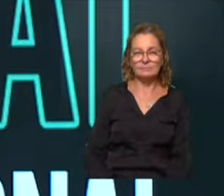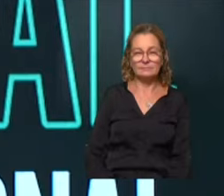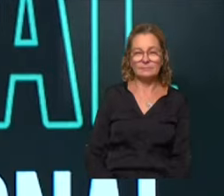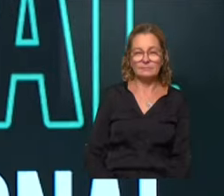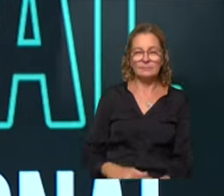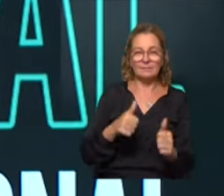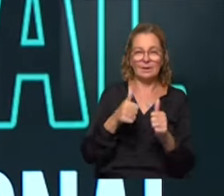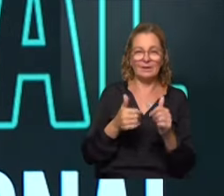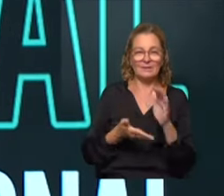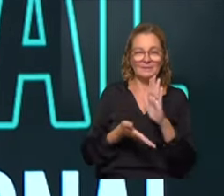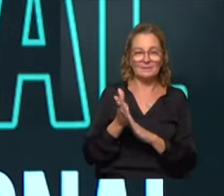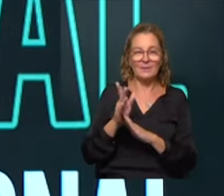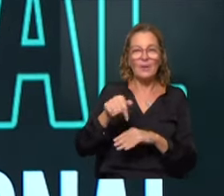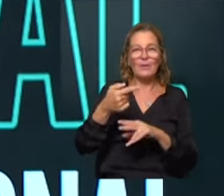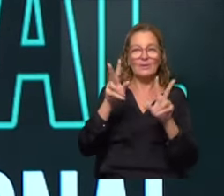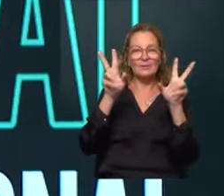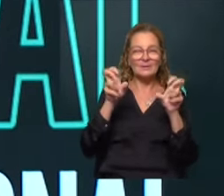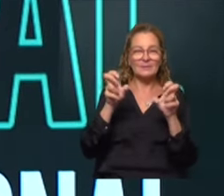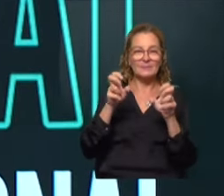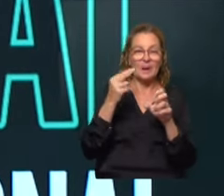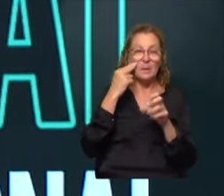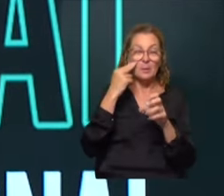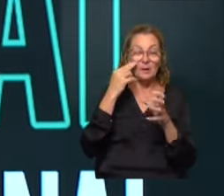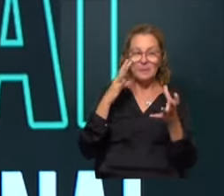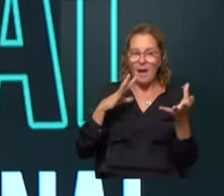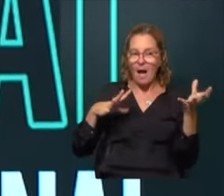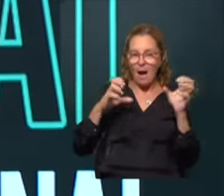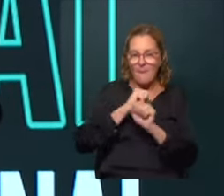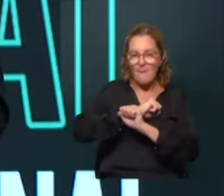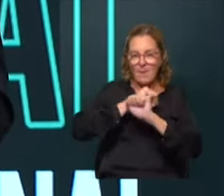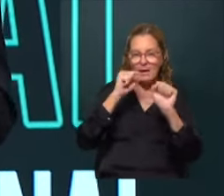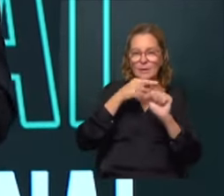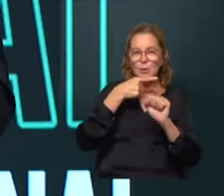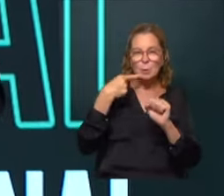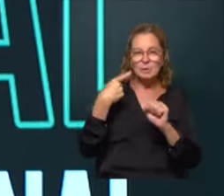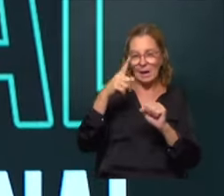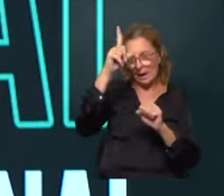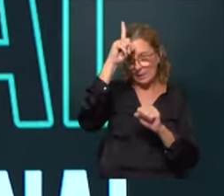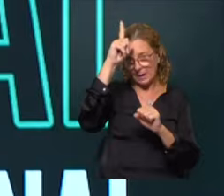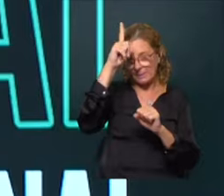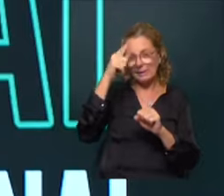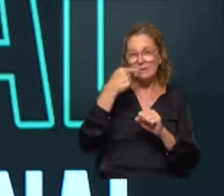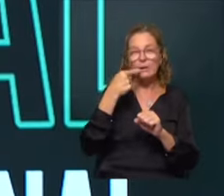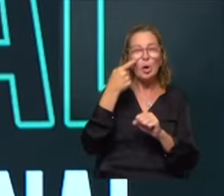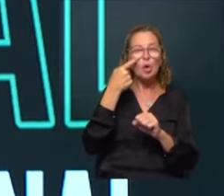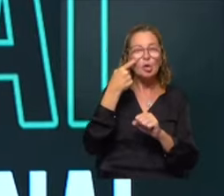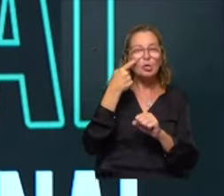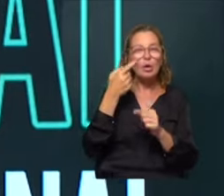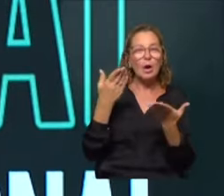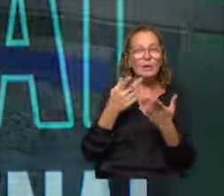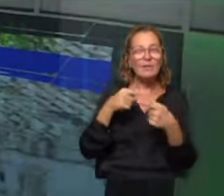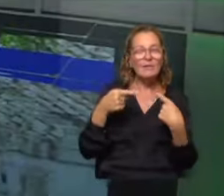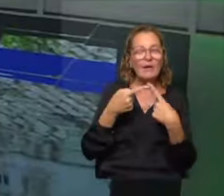Bien, nos vamos ahora a otro tema y es el escándalo de espionaje que ha estallado entre Rusia y Alemania a partir del conocimiento de una serie